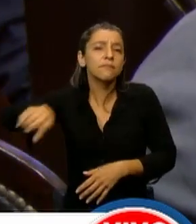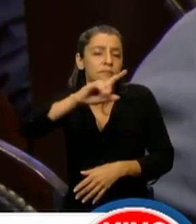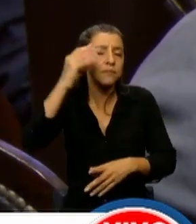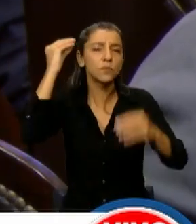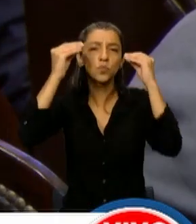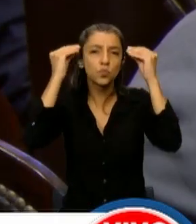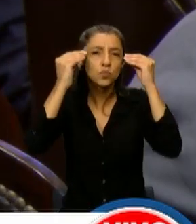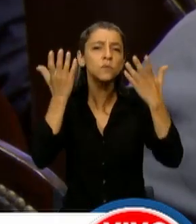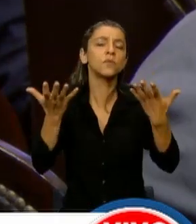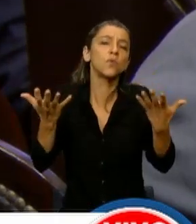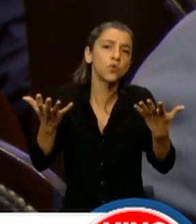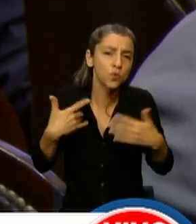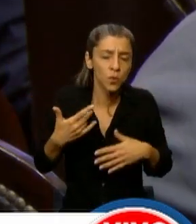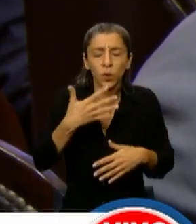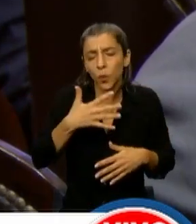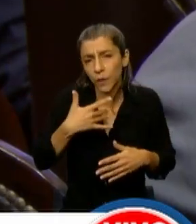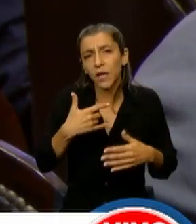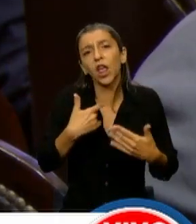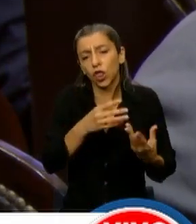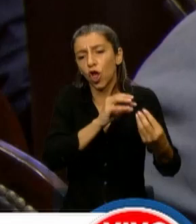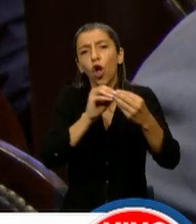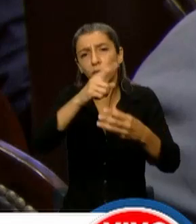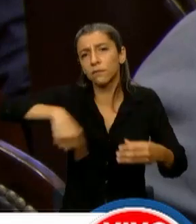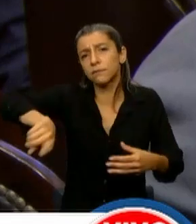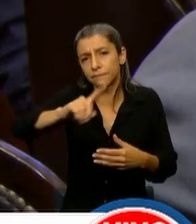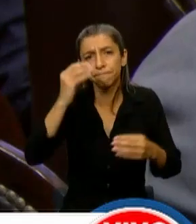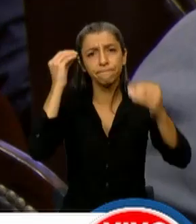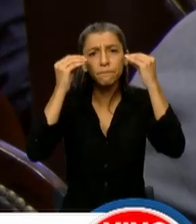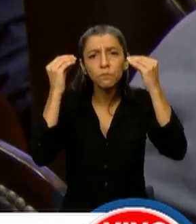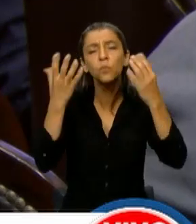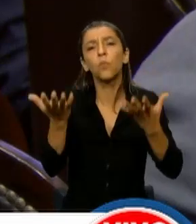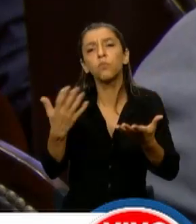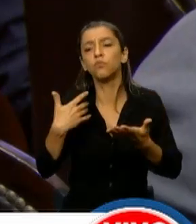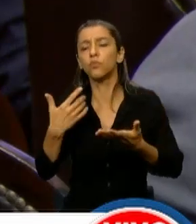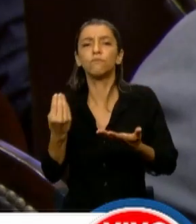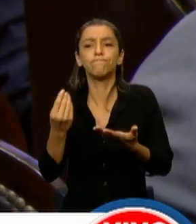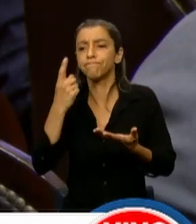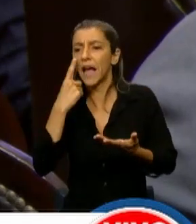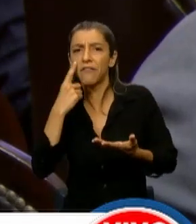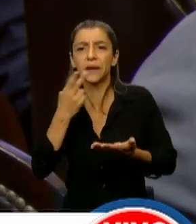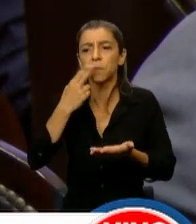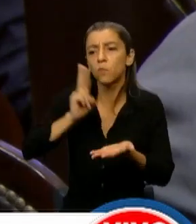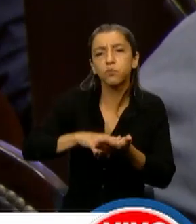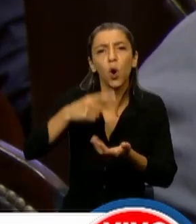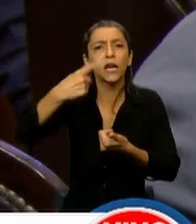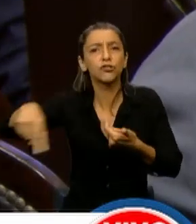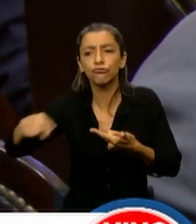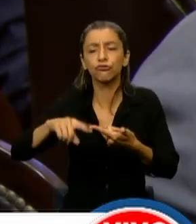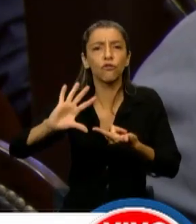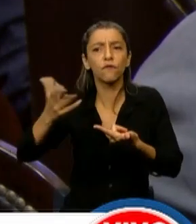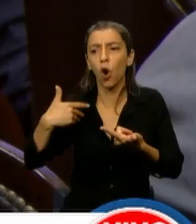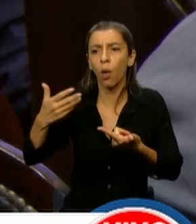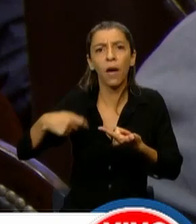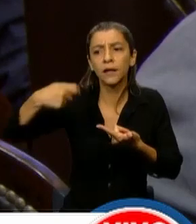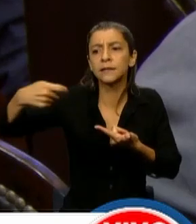parte de ciertos colegas en torno a cuestiones como la política fiscal y la necesidad de